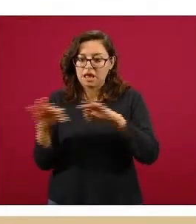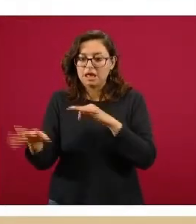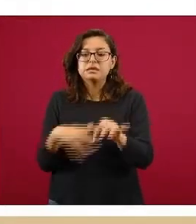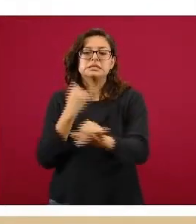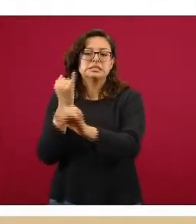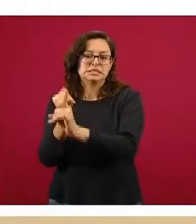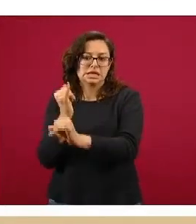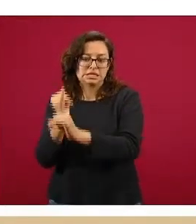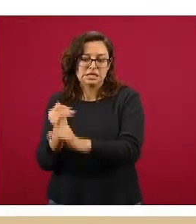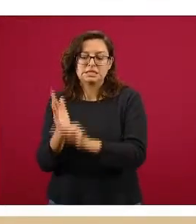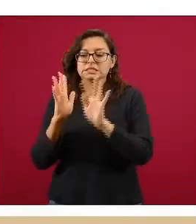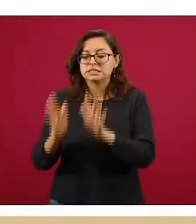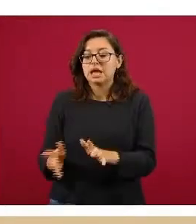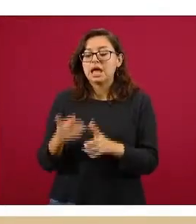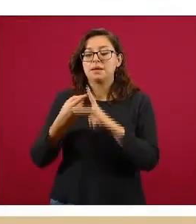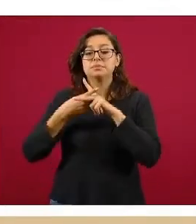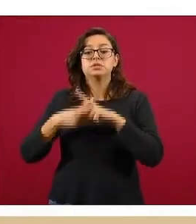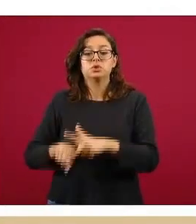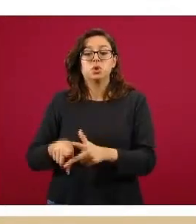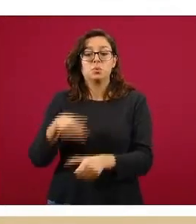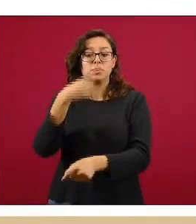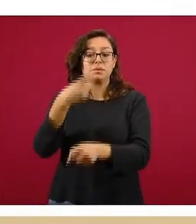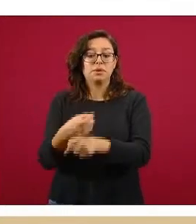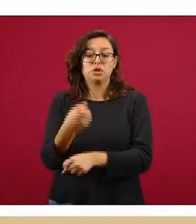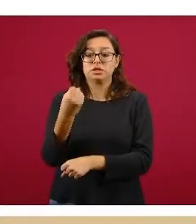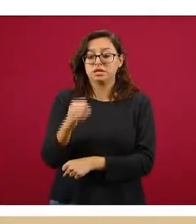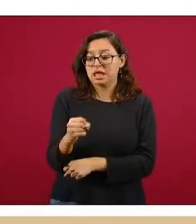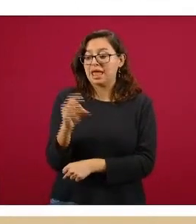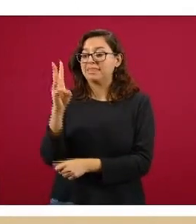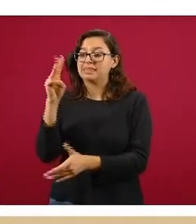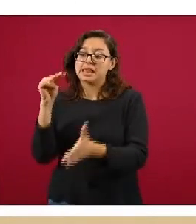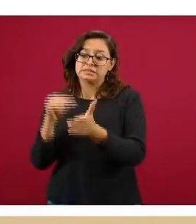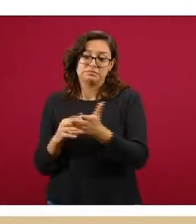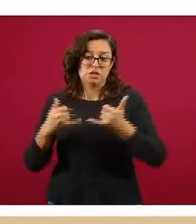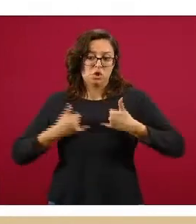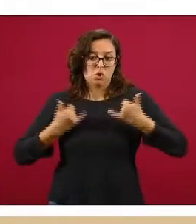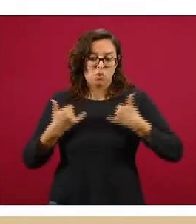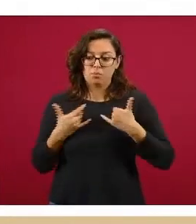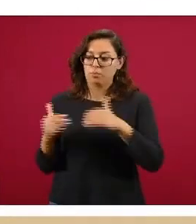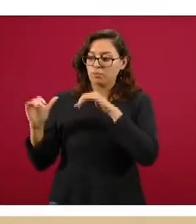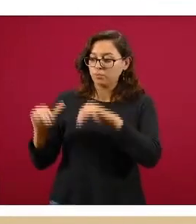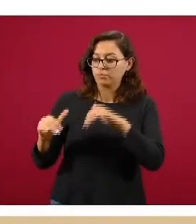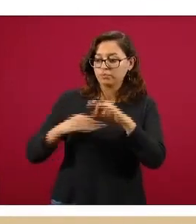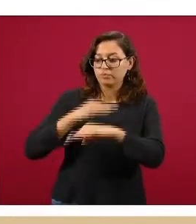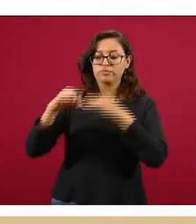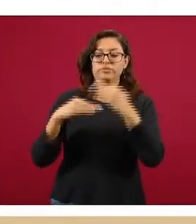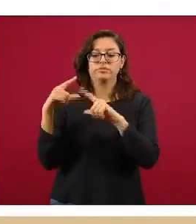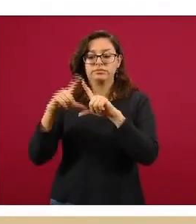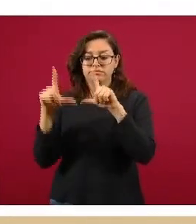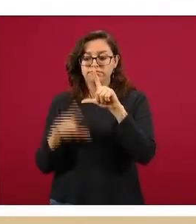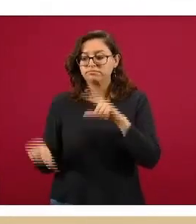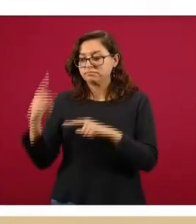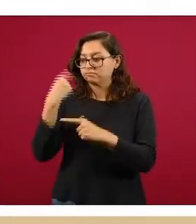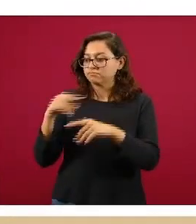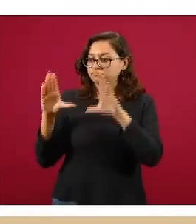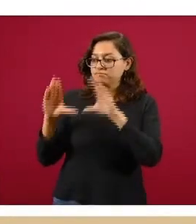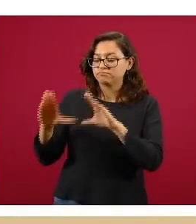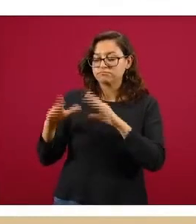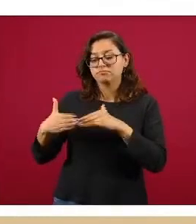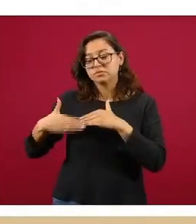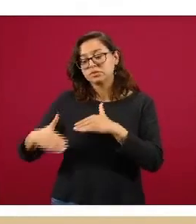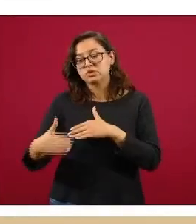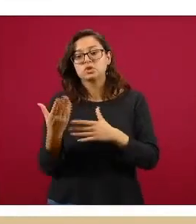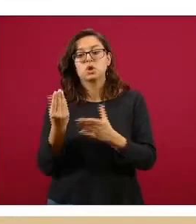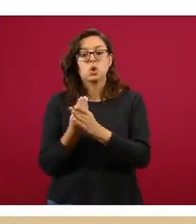virtual, ya arrancamos el día 1 de septiembre. Estamos con 3,000 jóvenes de todo el territorio nacional, justo para brindar estas capacitaciones. Son 2